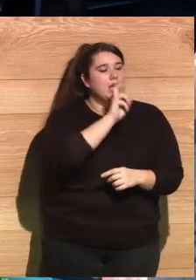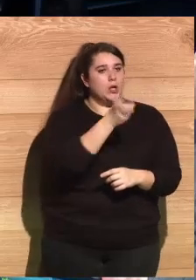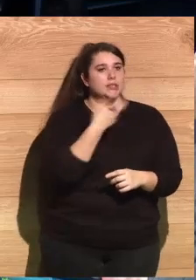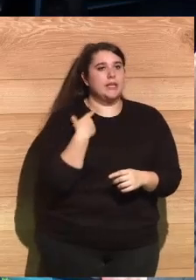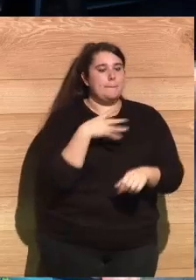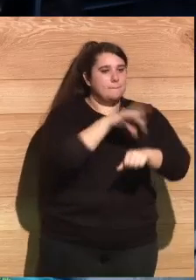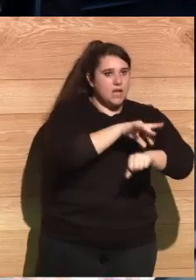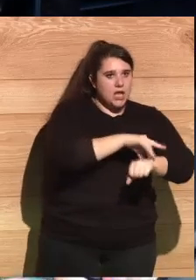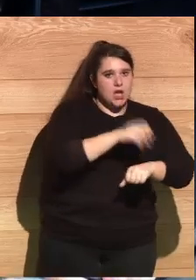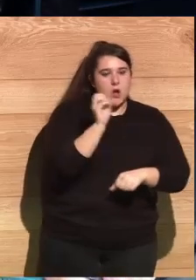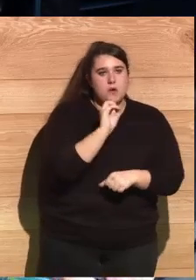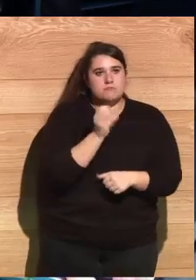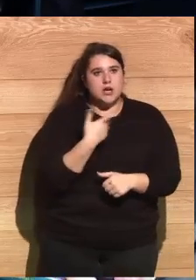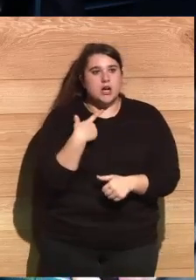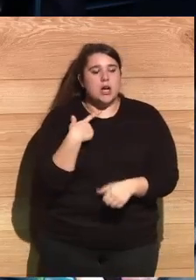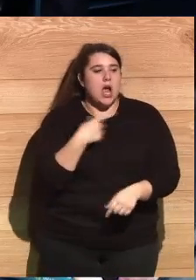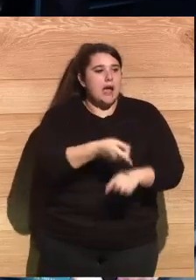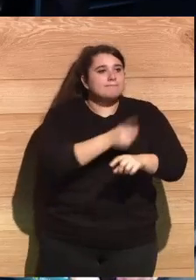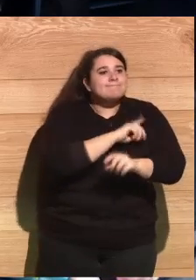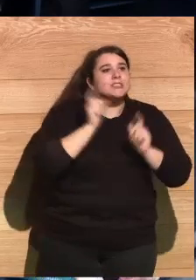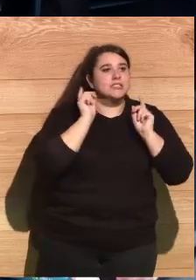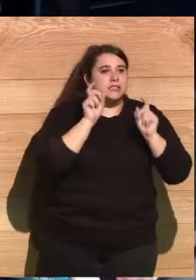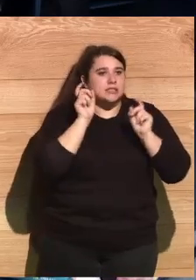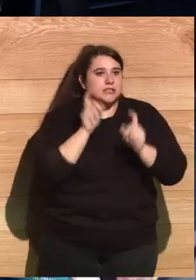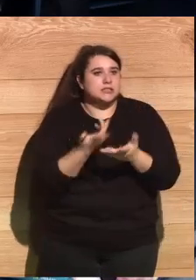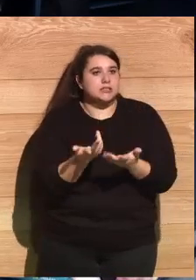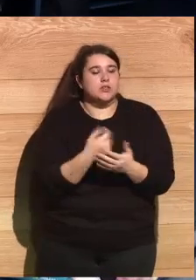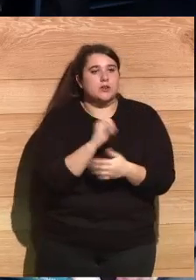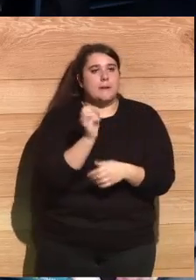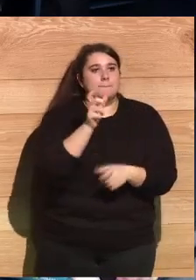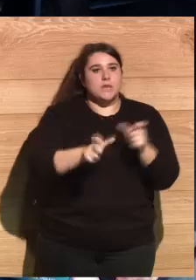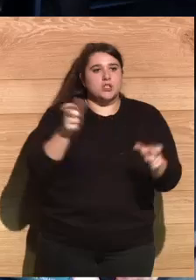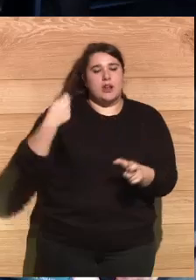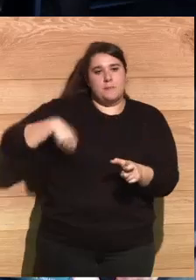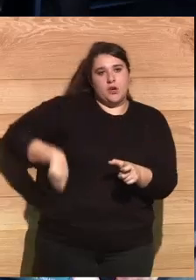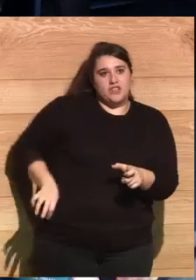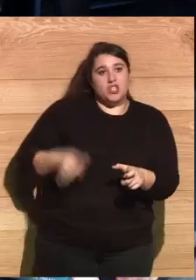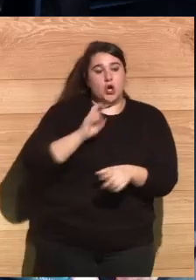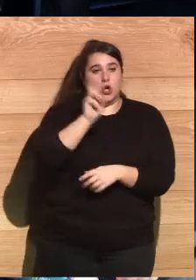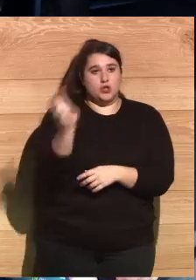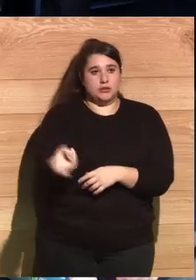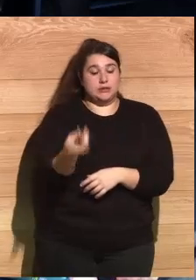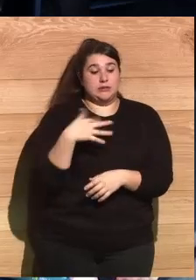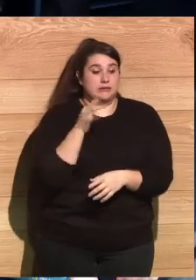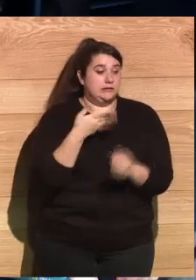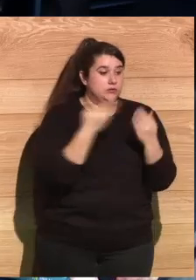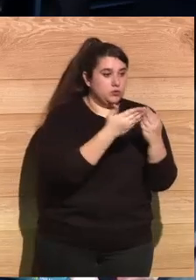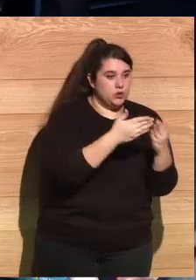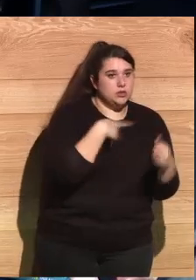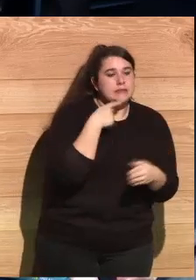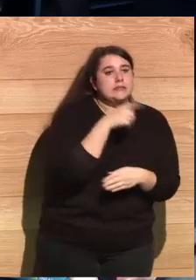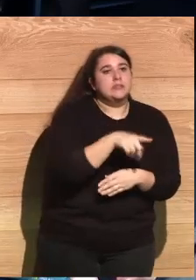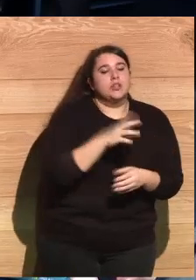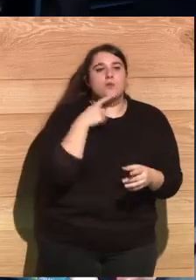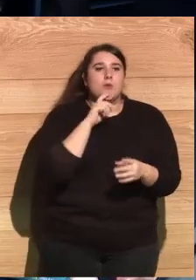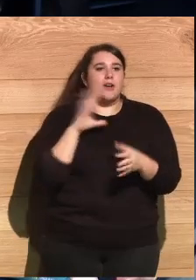médicos, alguien, pues eso, entrenadores deportivos, gente de otras profesiones, aparte de los estudiosos, de los académicos,